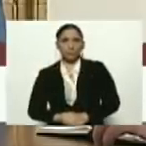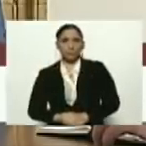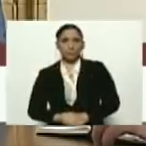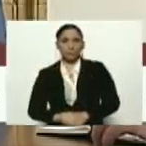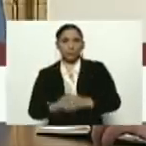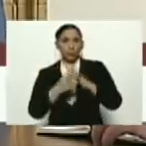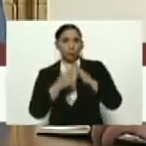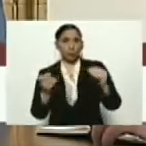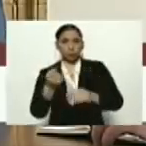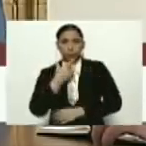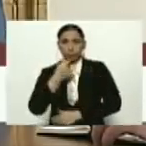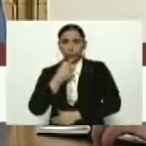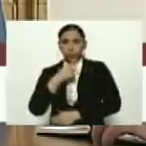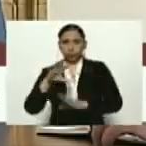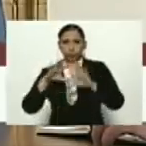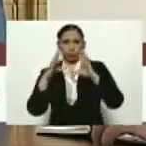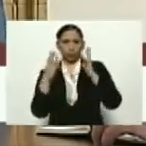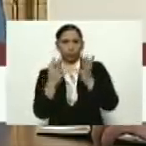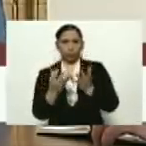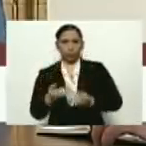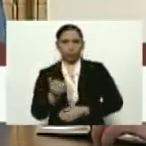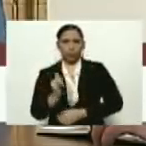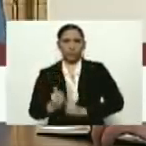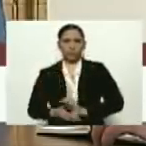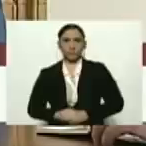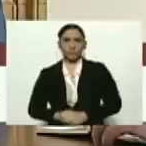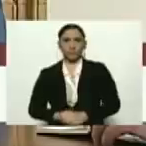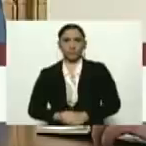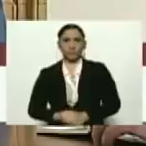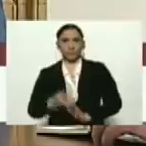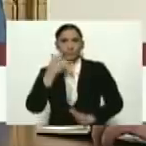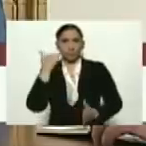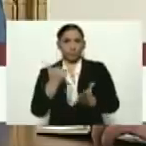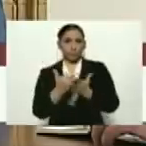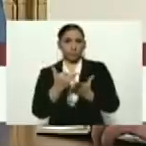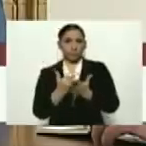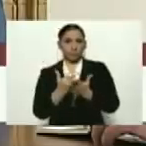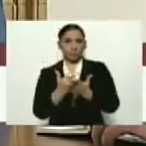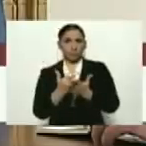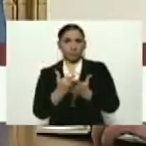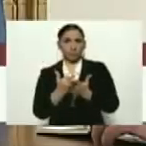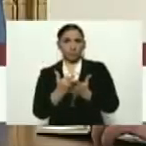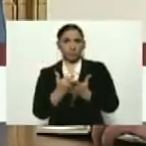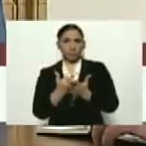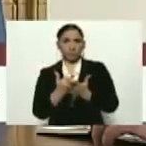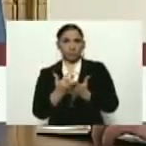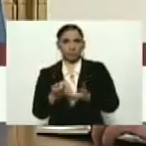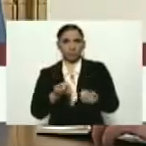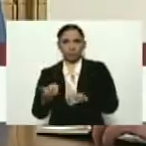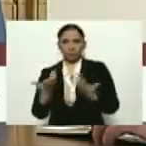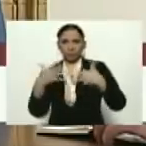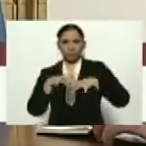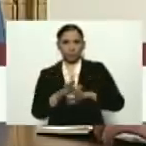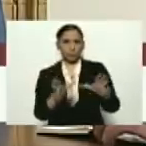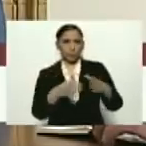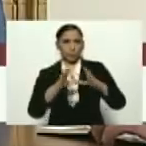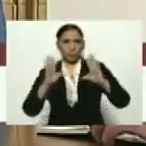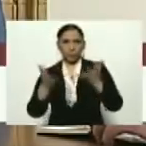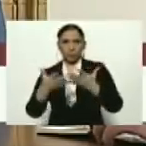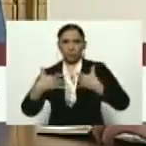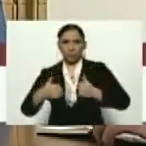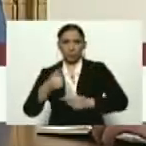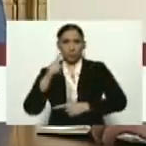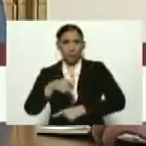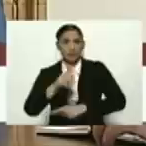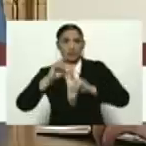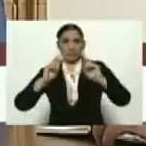todos los tratamientos que en el mundo se están verificando, en coordinación con la Organización Mundial de la Salud. Es un